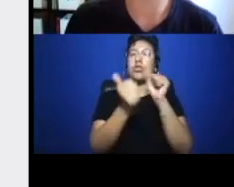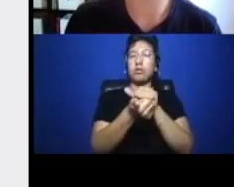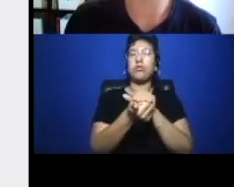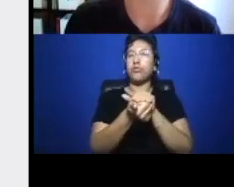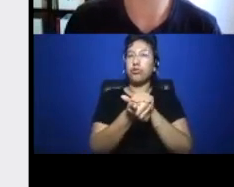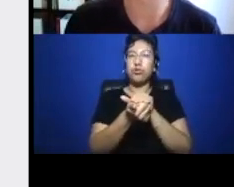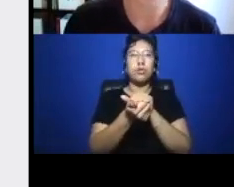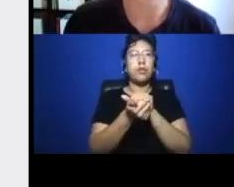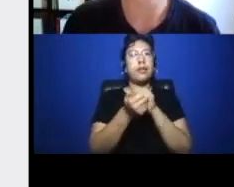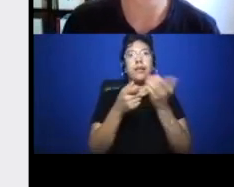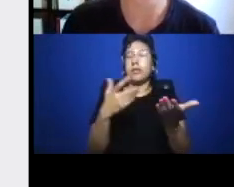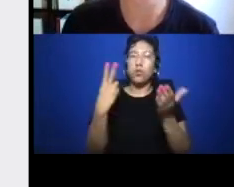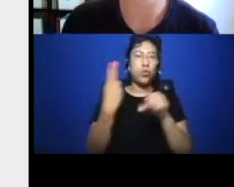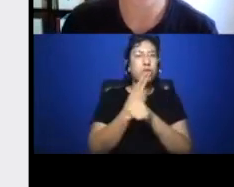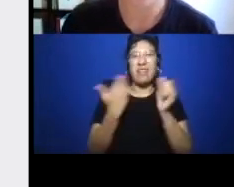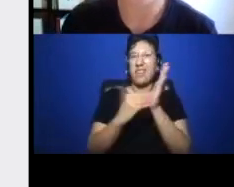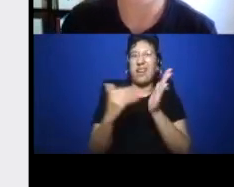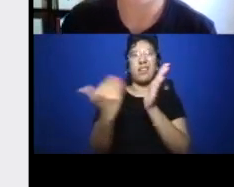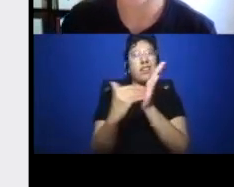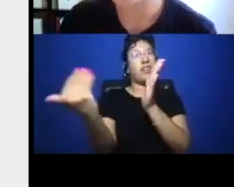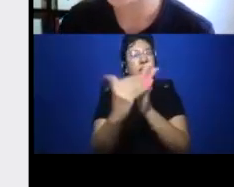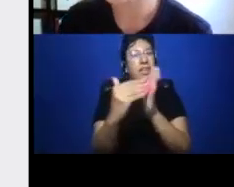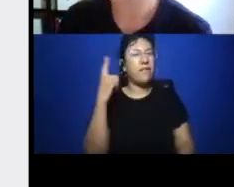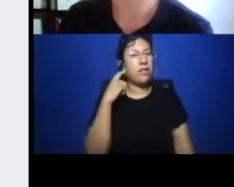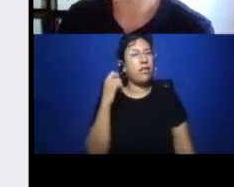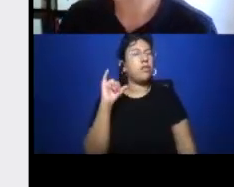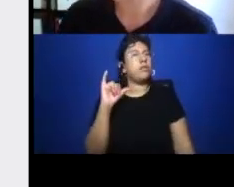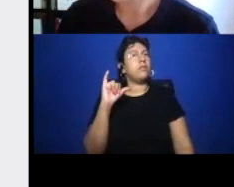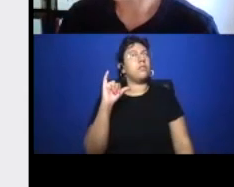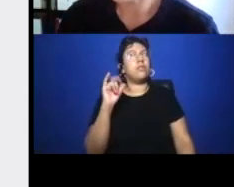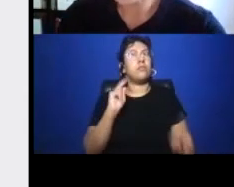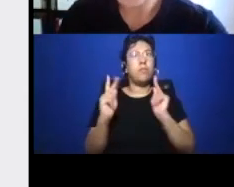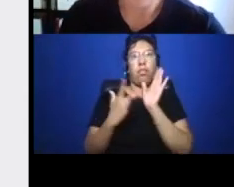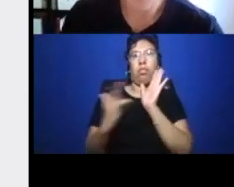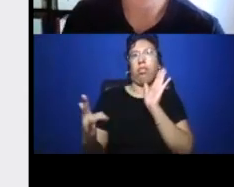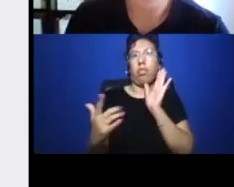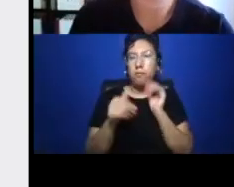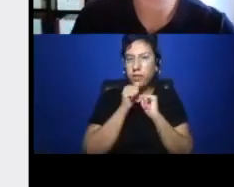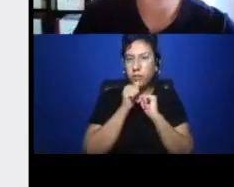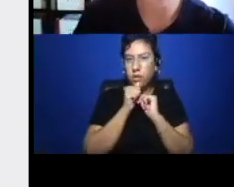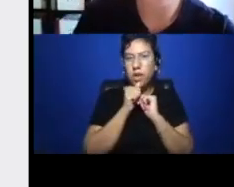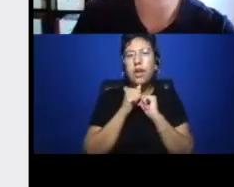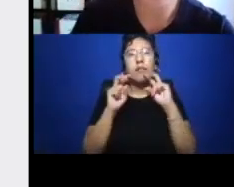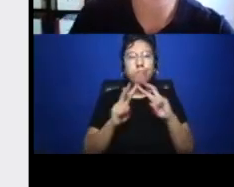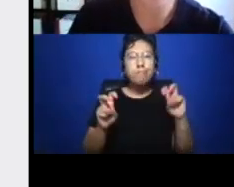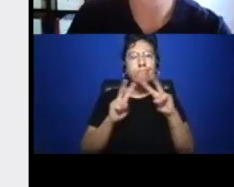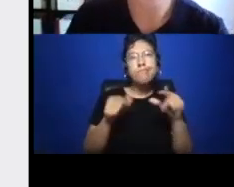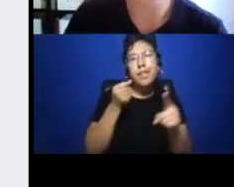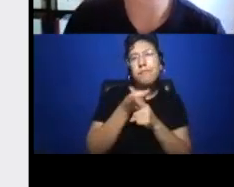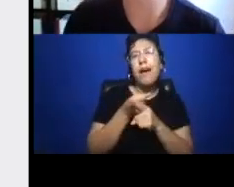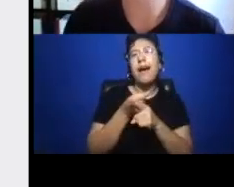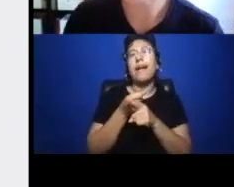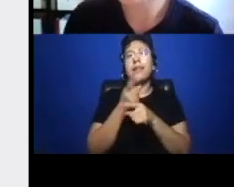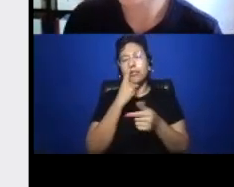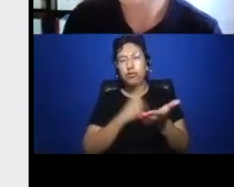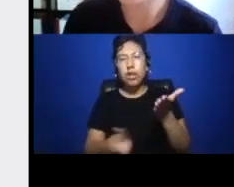Asegúrate cambiar en cualquier lugar donde estés reusando la misma contraseña y evaluar el